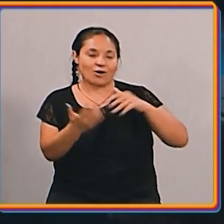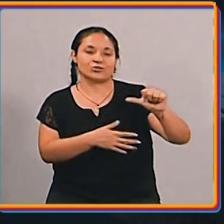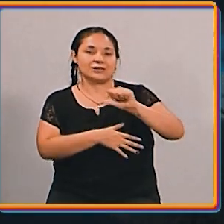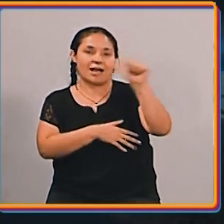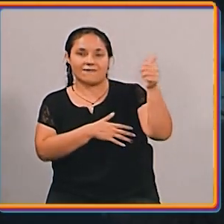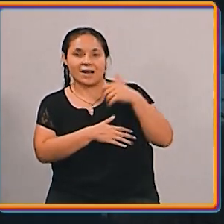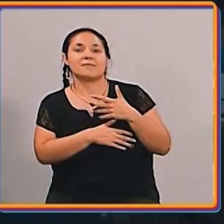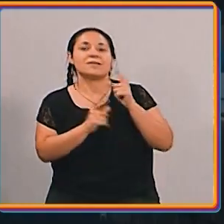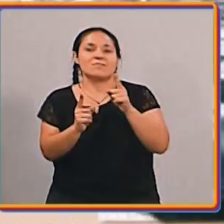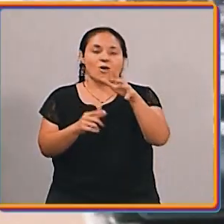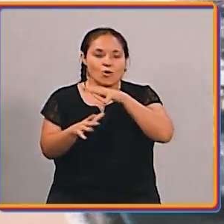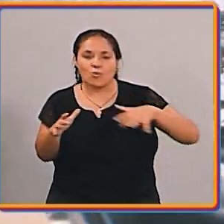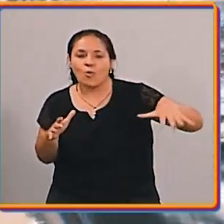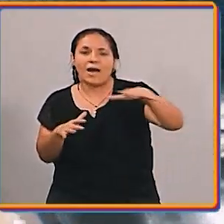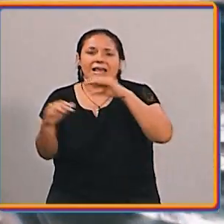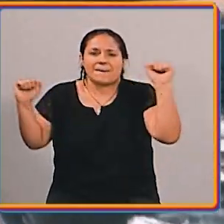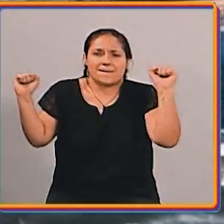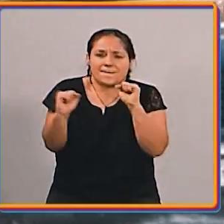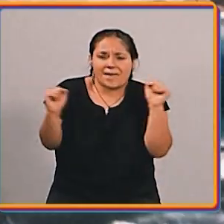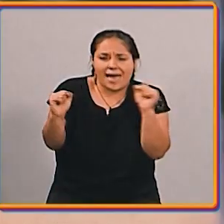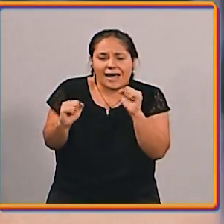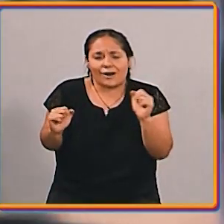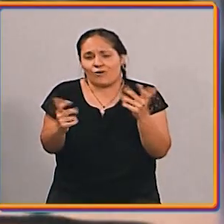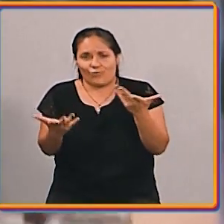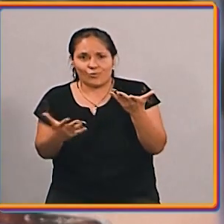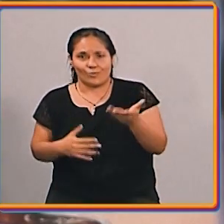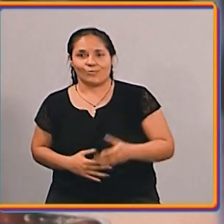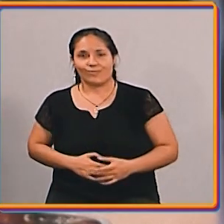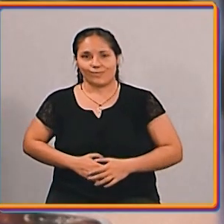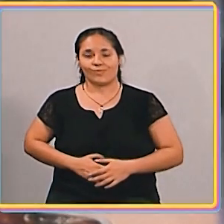duro invierno que nos propone Dead of Winter.